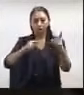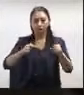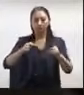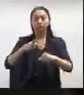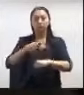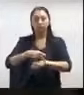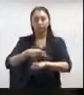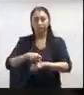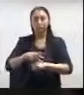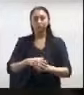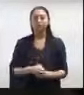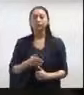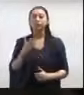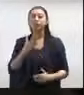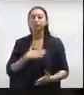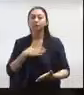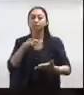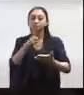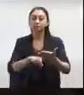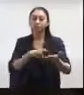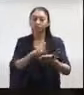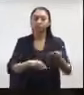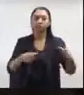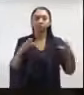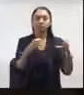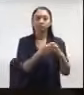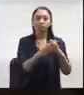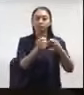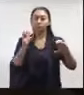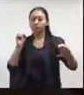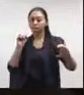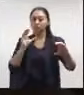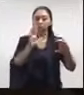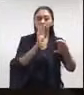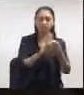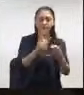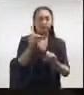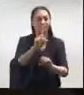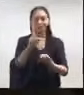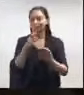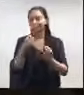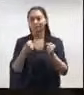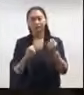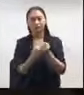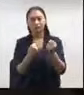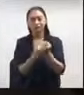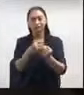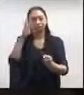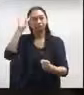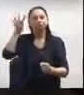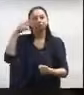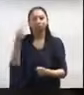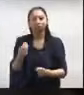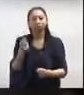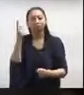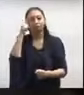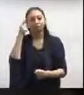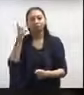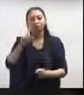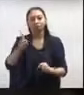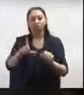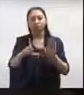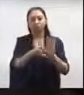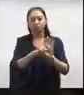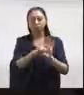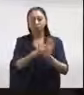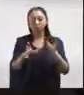tarde. Mi voto y de la bancada unionista fue en contra de esa propuesta porque consideramos que carece de legalidad.